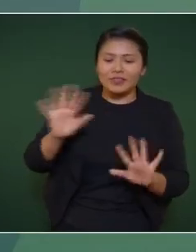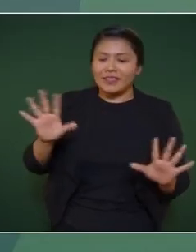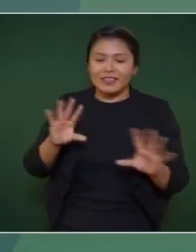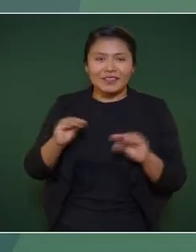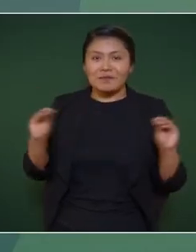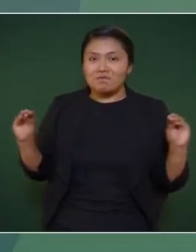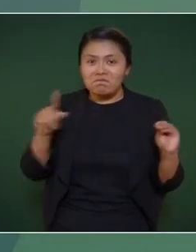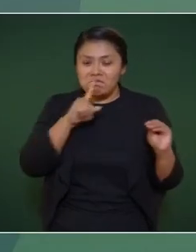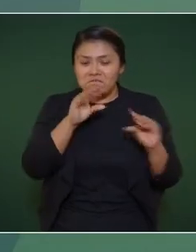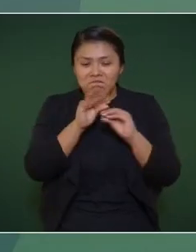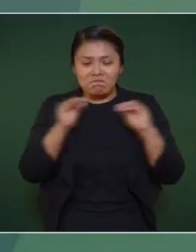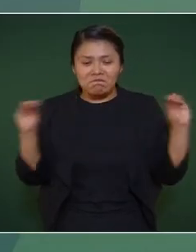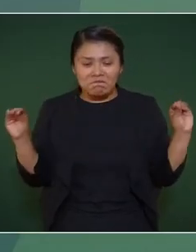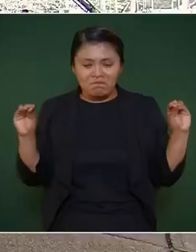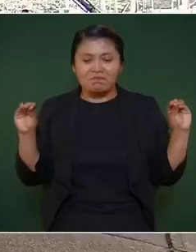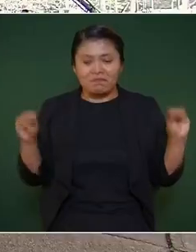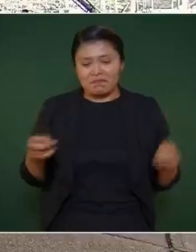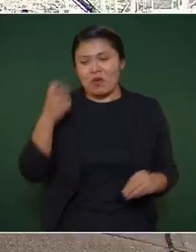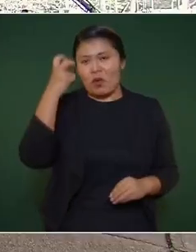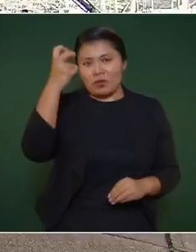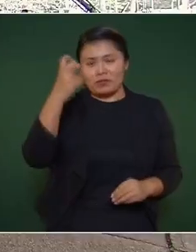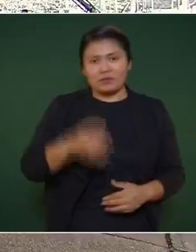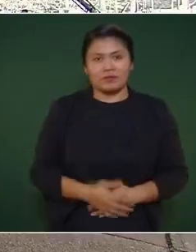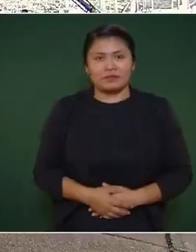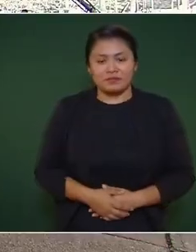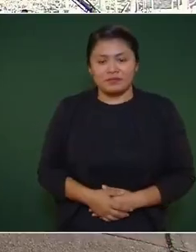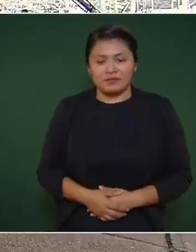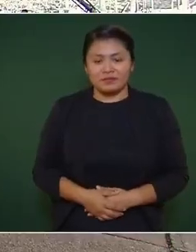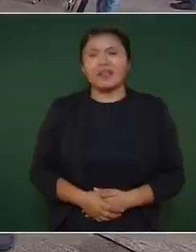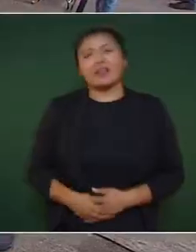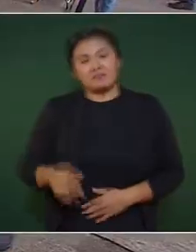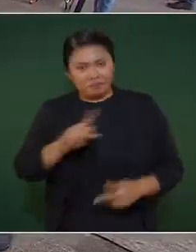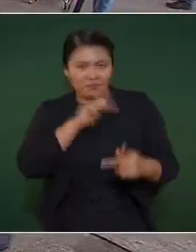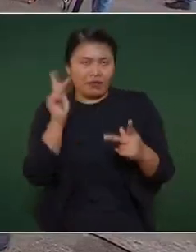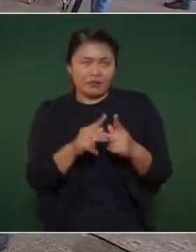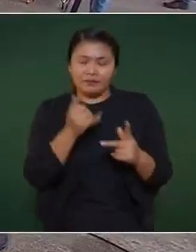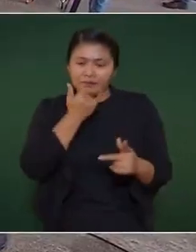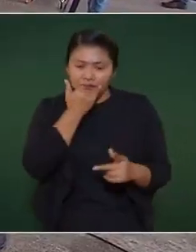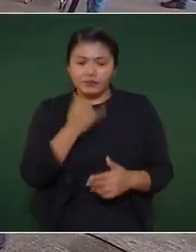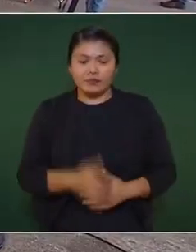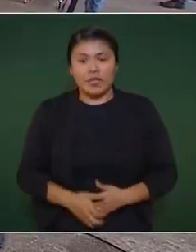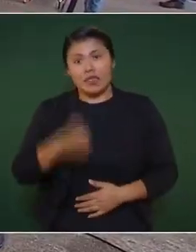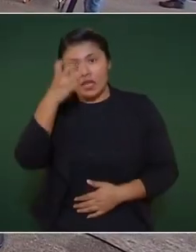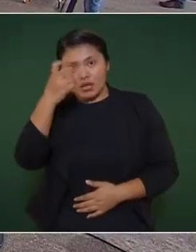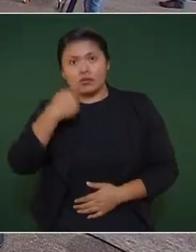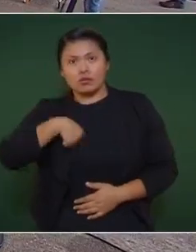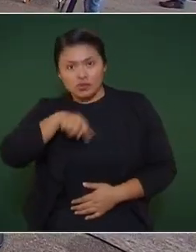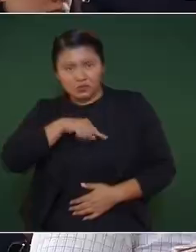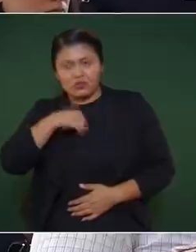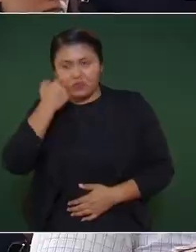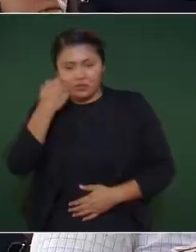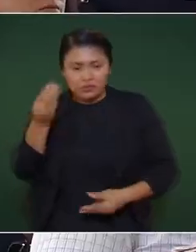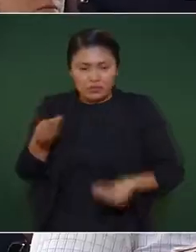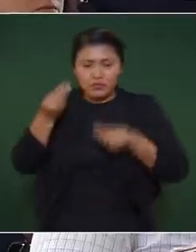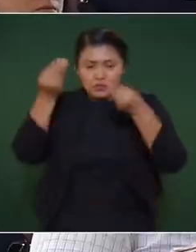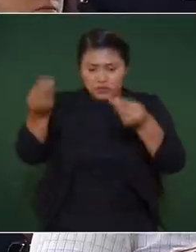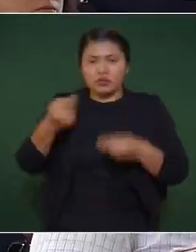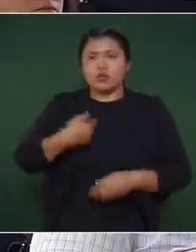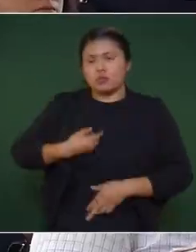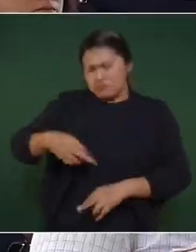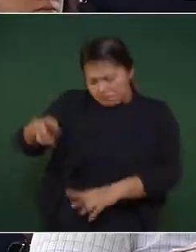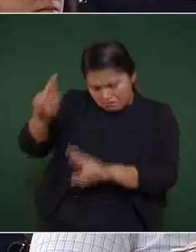Por eso, señor. No se puede. Perfecto, entonces de eso se trata, señor, del